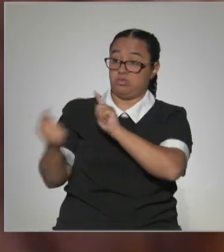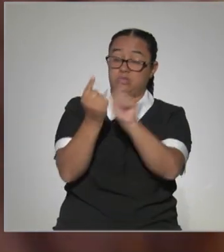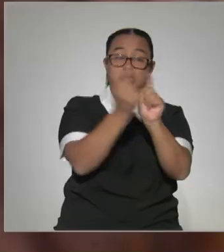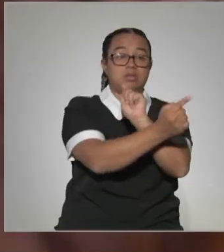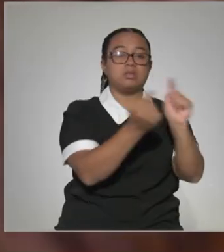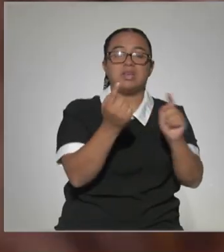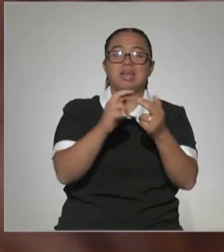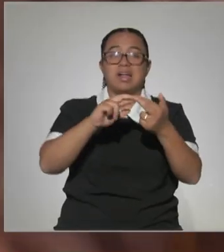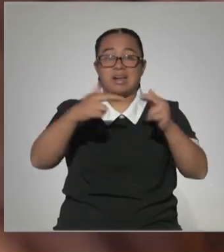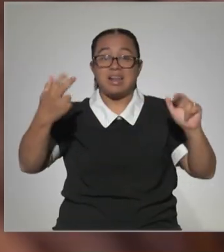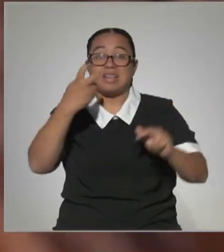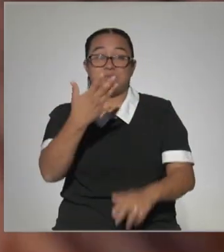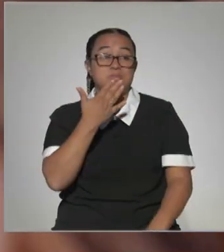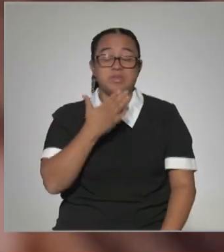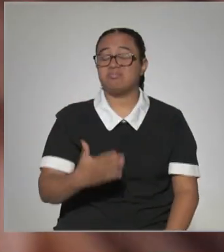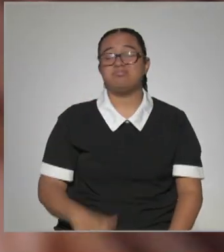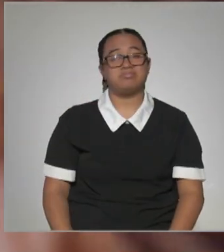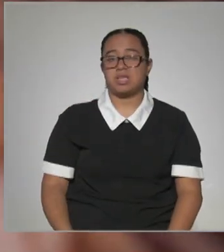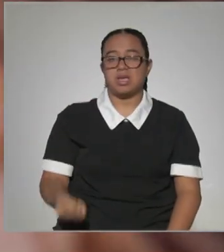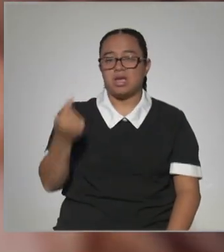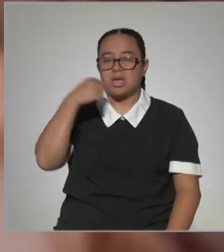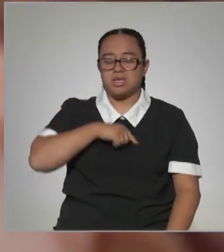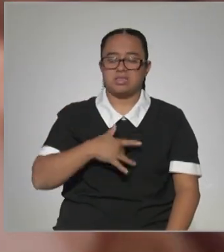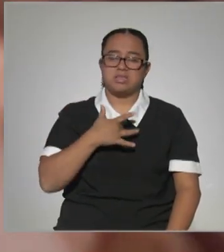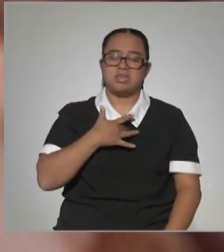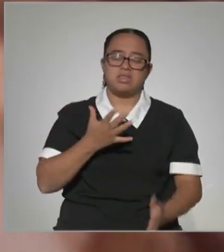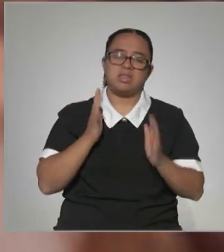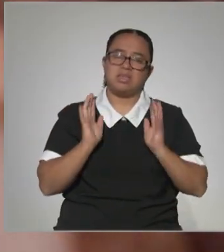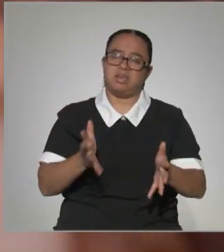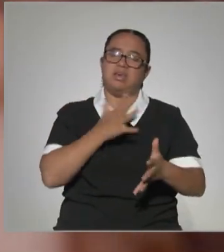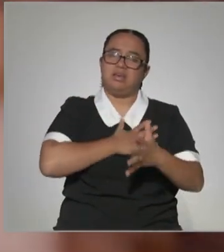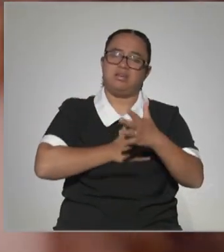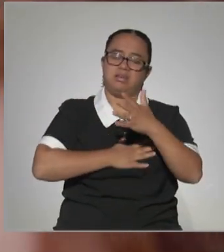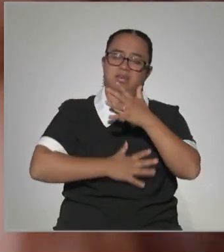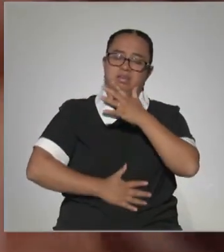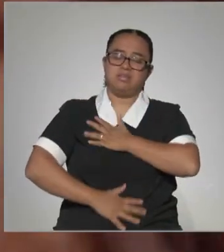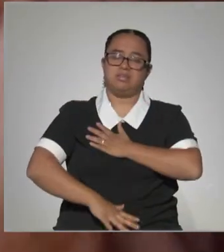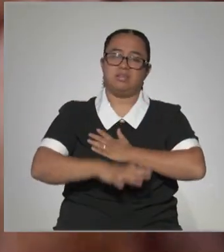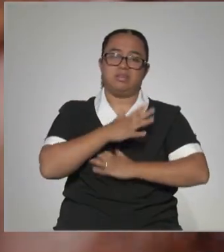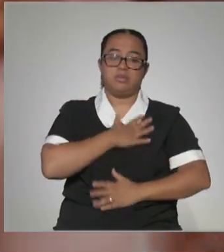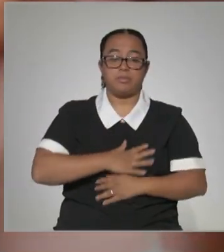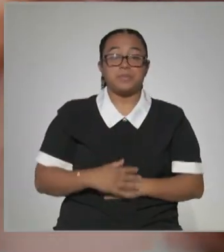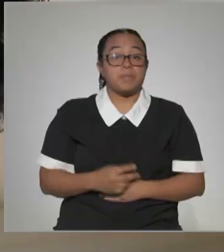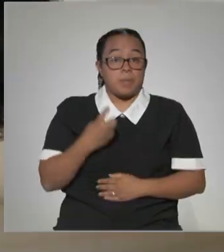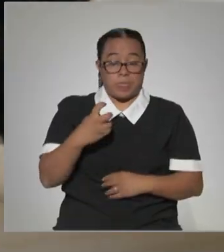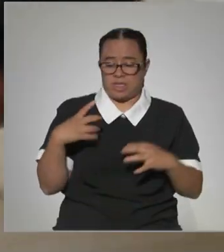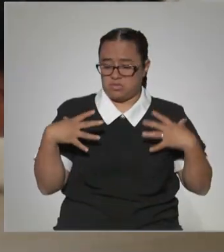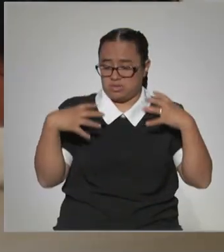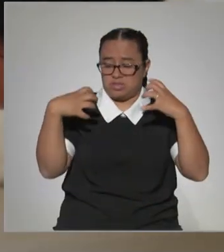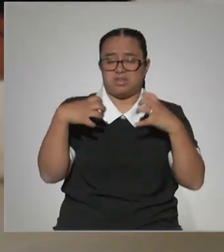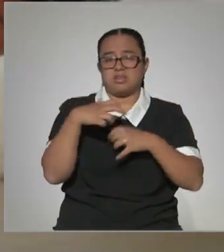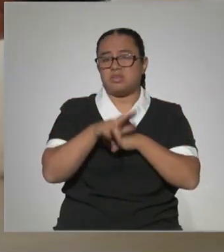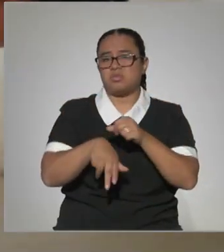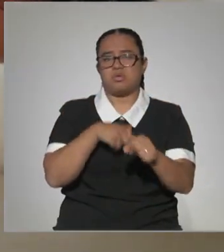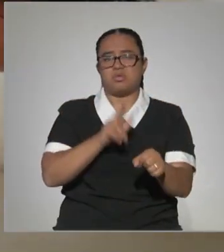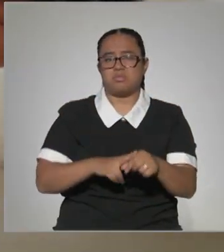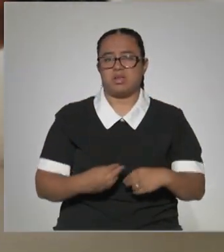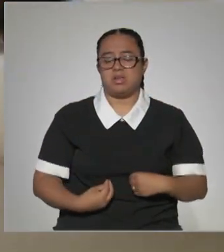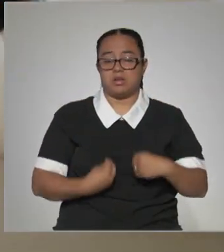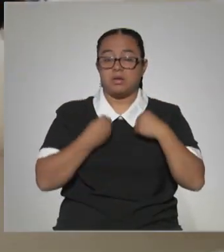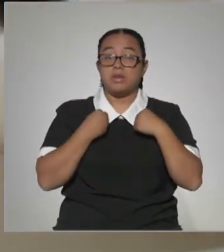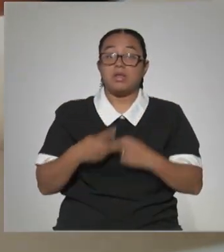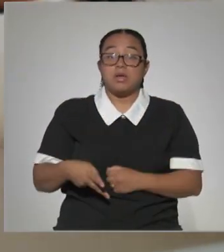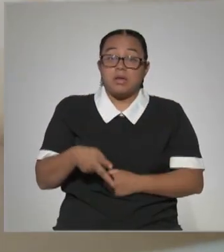que nos sintamos agotados emocionalmente. El estrés es parte de la vida, pero aprender a